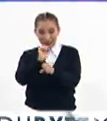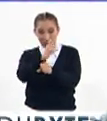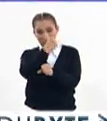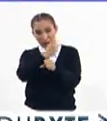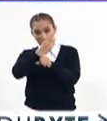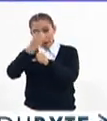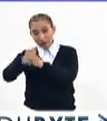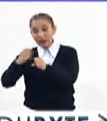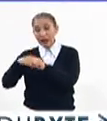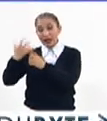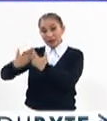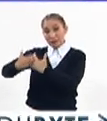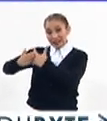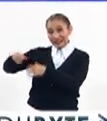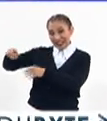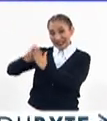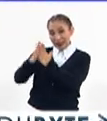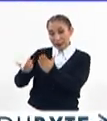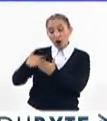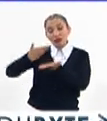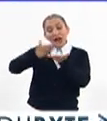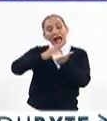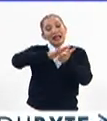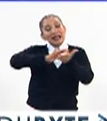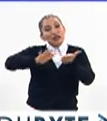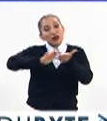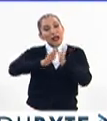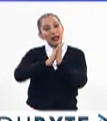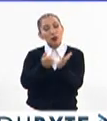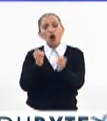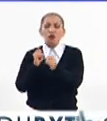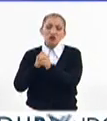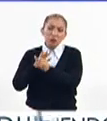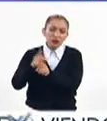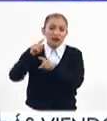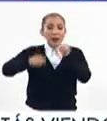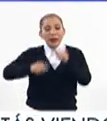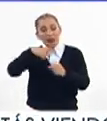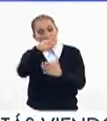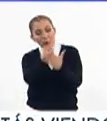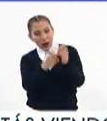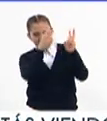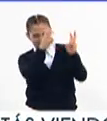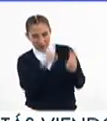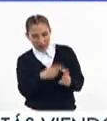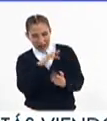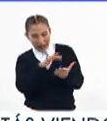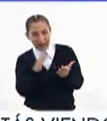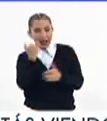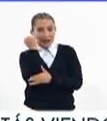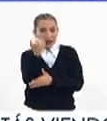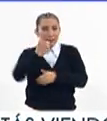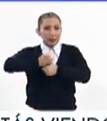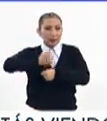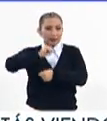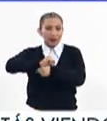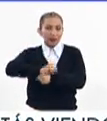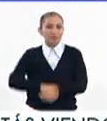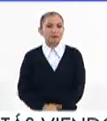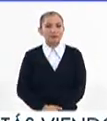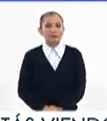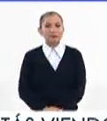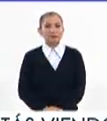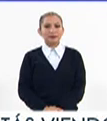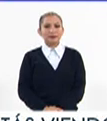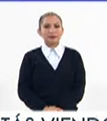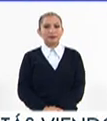la industria editorial ofrece libros de lectura e informativos acorde a los programas de lectura en preescolar, primaria y